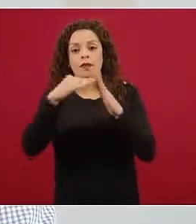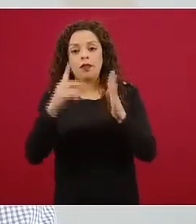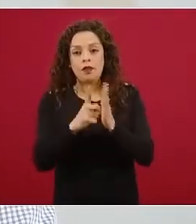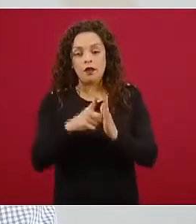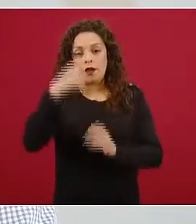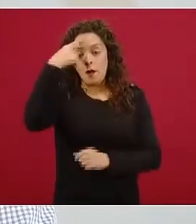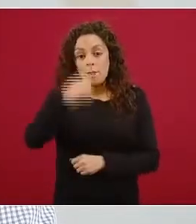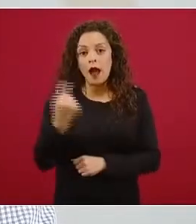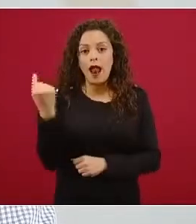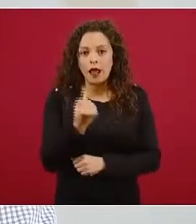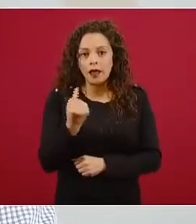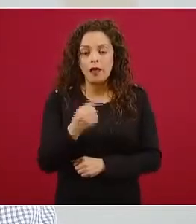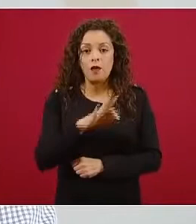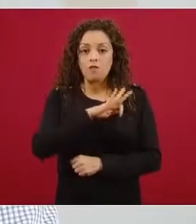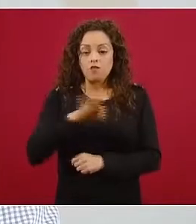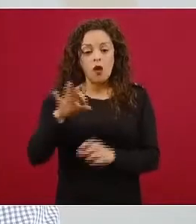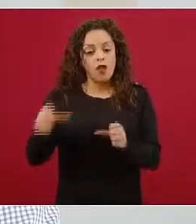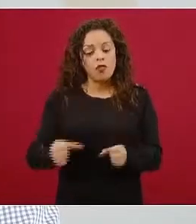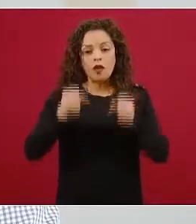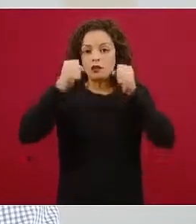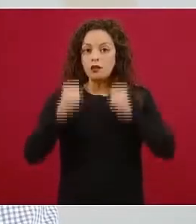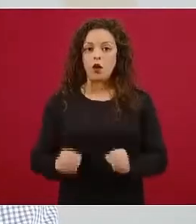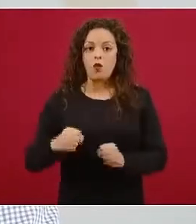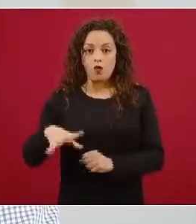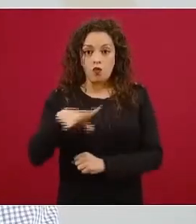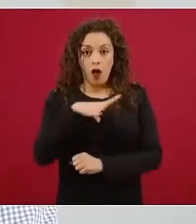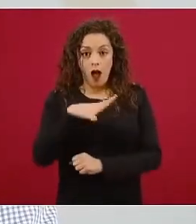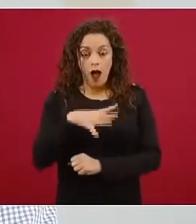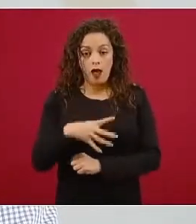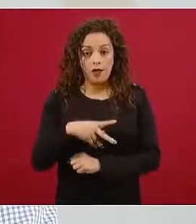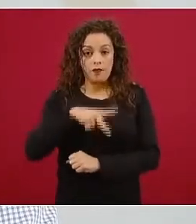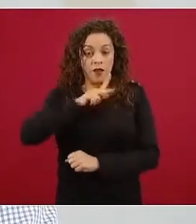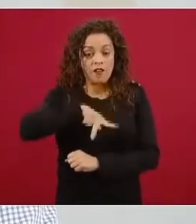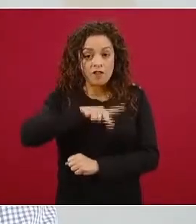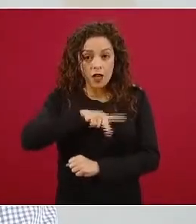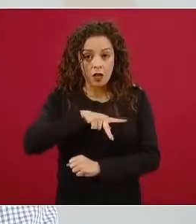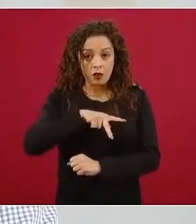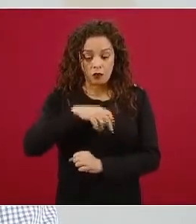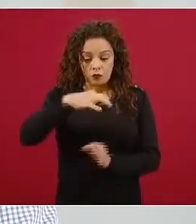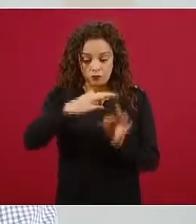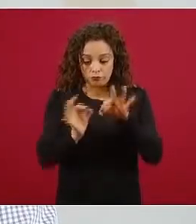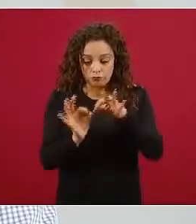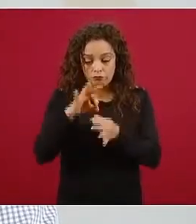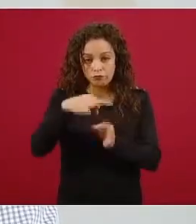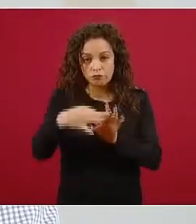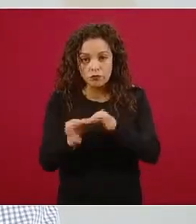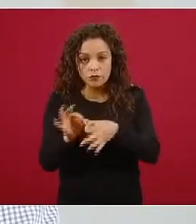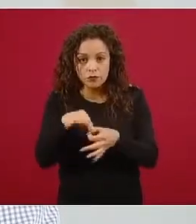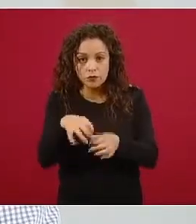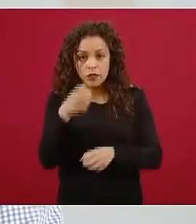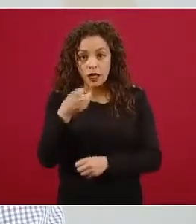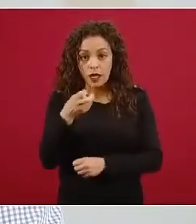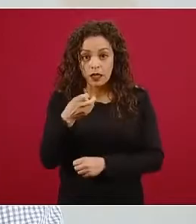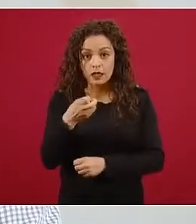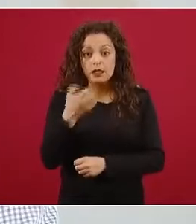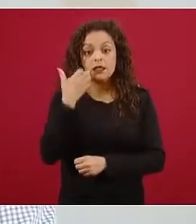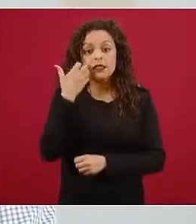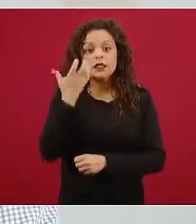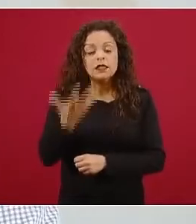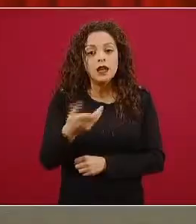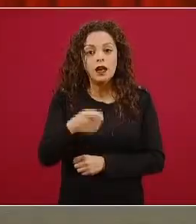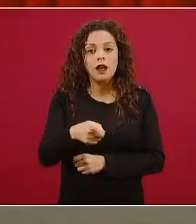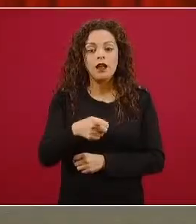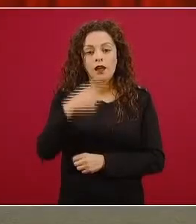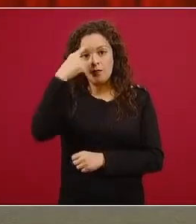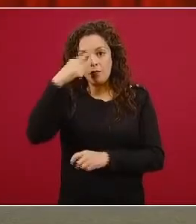para asegurar que en este caso los virus o las partículas virales que en su momento se pretende generen una